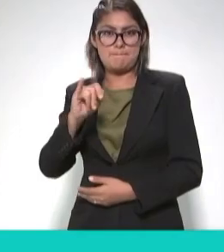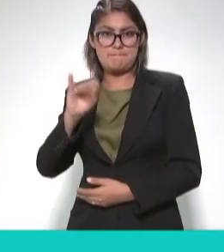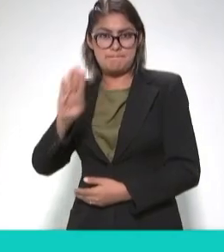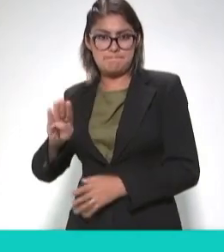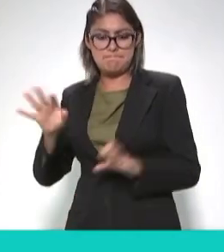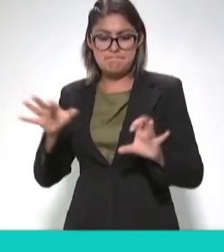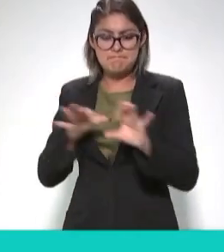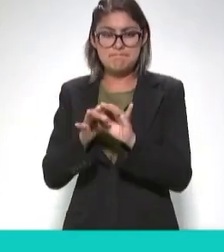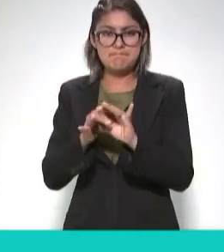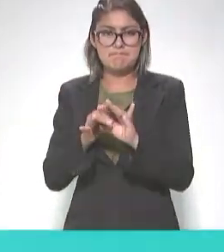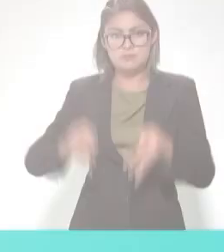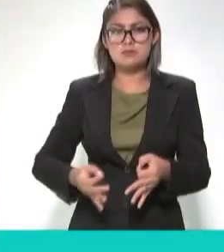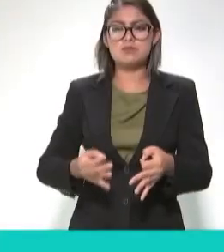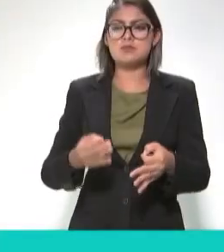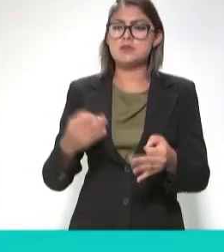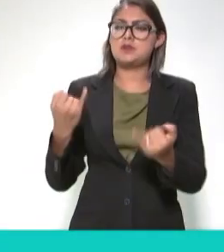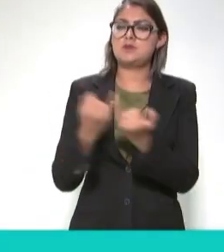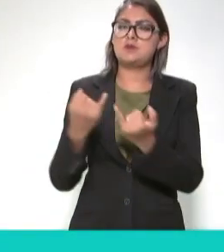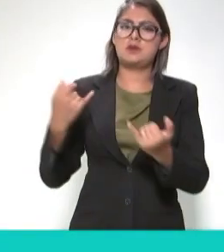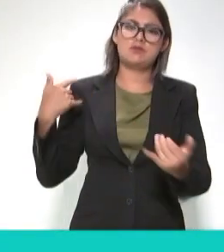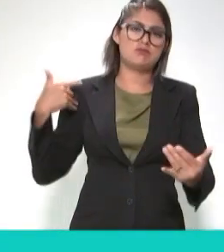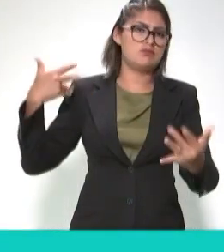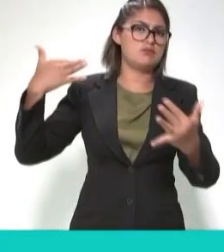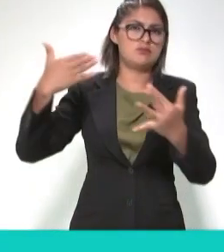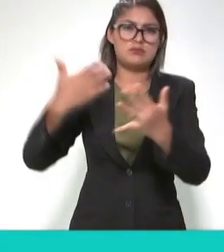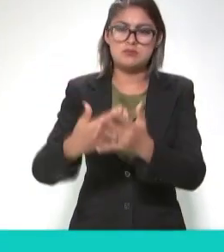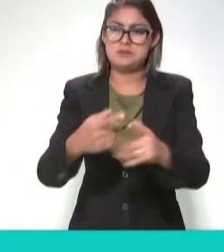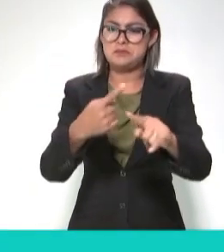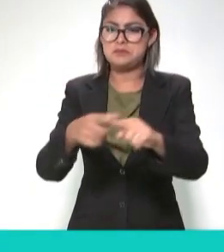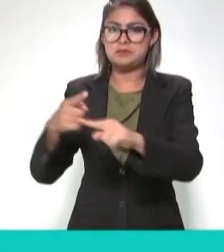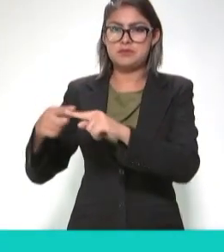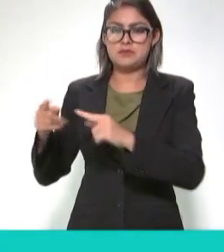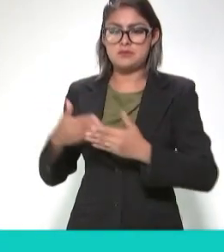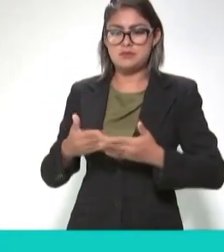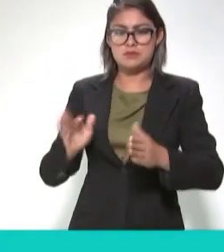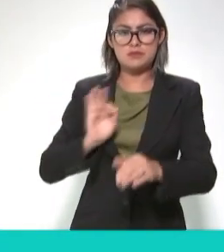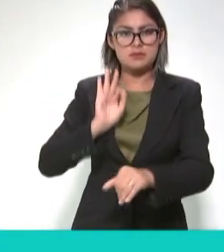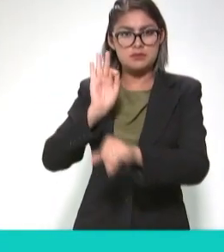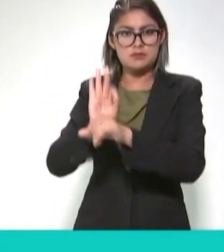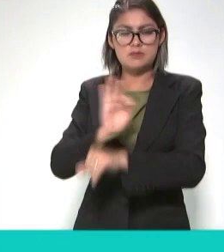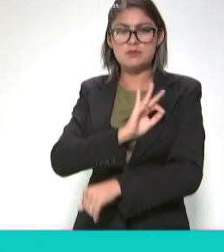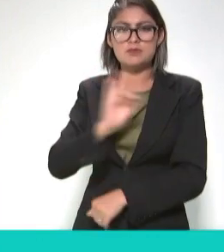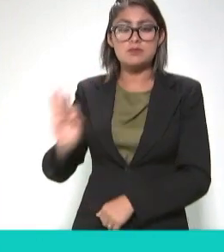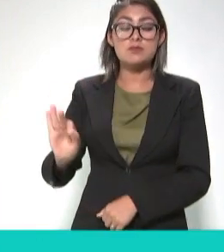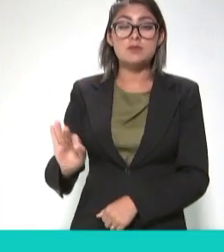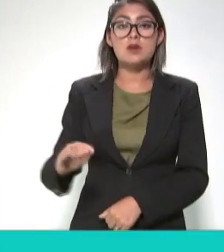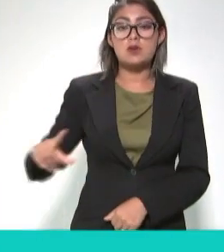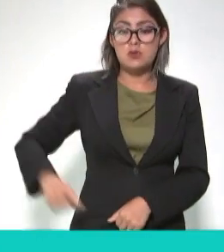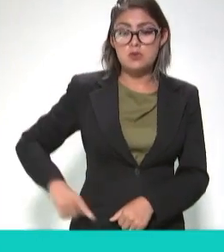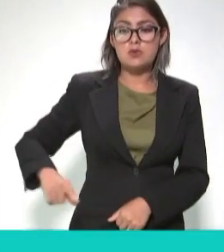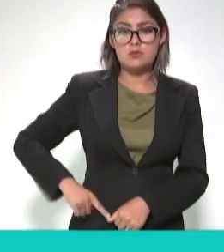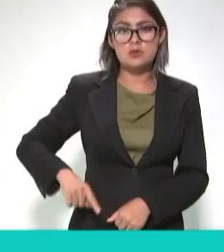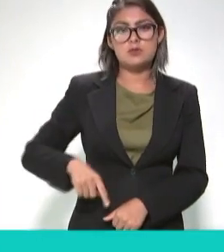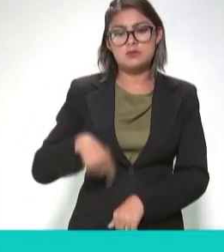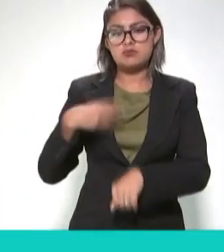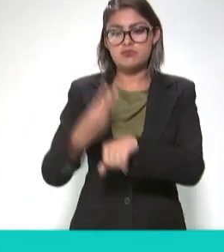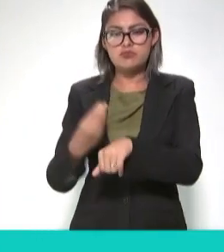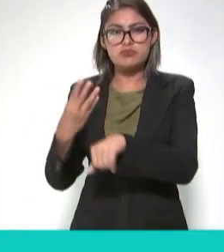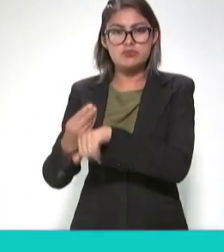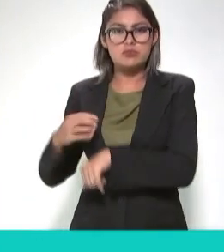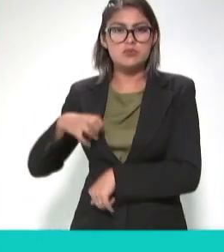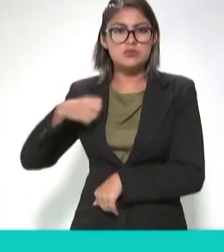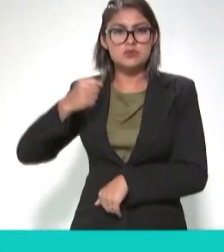que este tipo de casos no se repitan el gobierno federal actual ha dado un paso significativo para dirigir la historia del sector minero